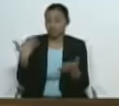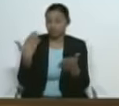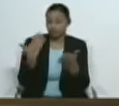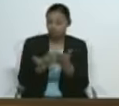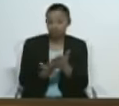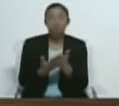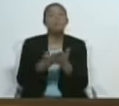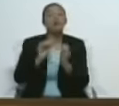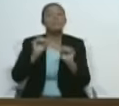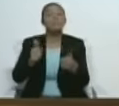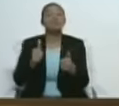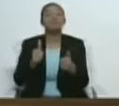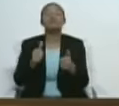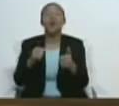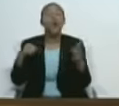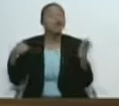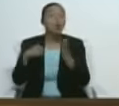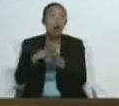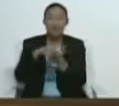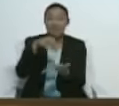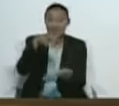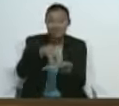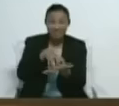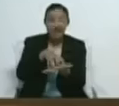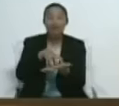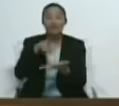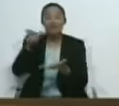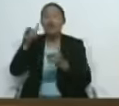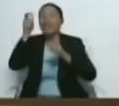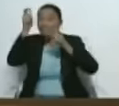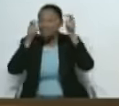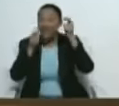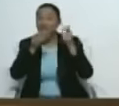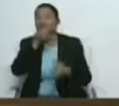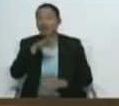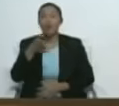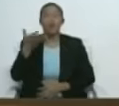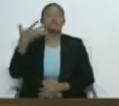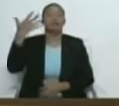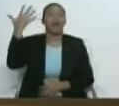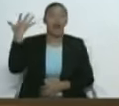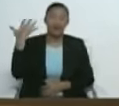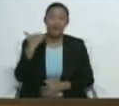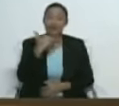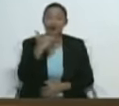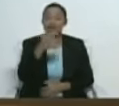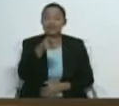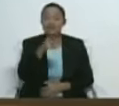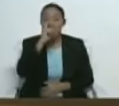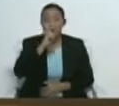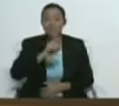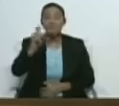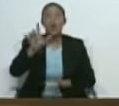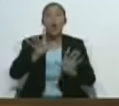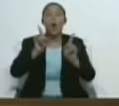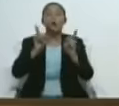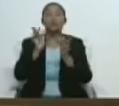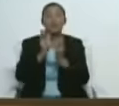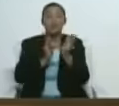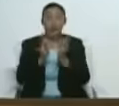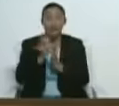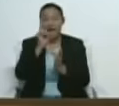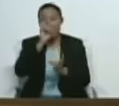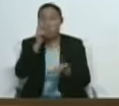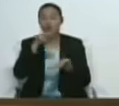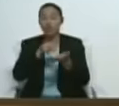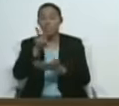Hugo Chávez que se conmemora un aniversario en este próximo abril el 11 de abril del año 2002 O es que fue mentira